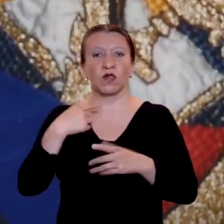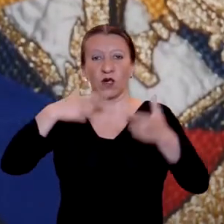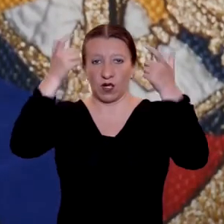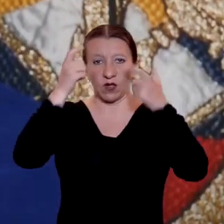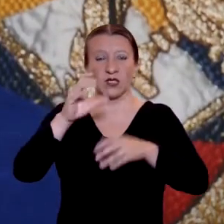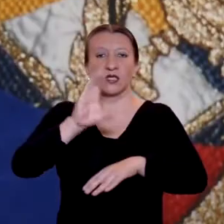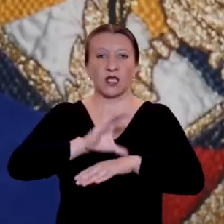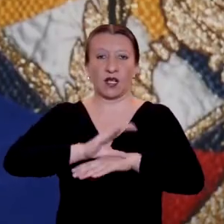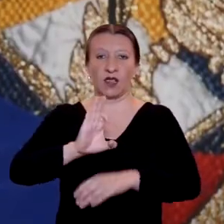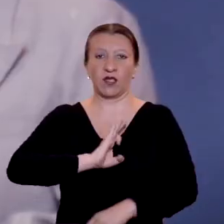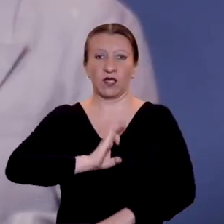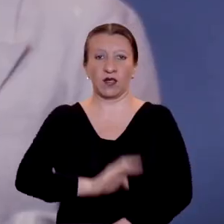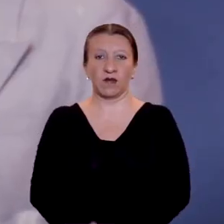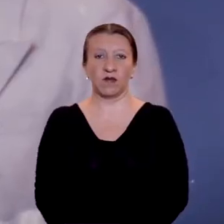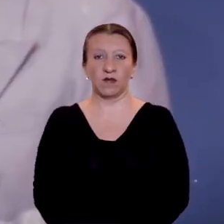Técnico.